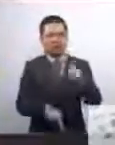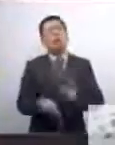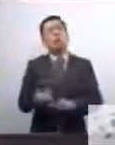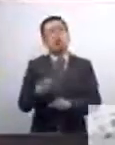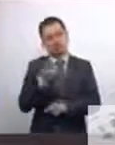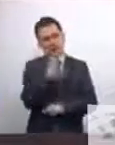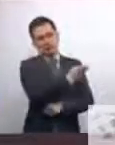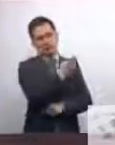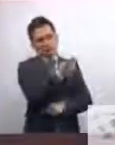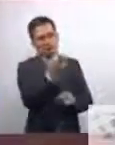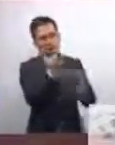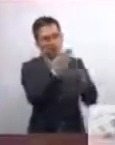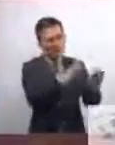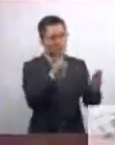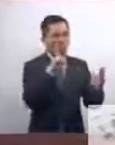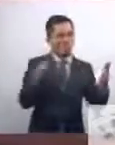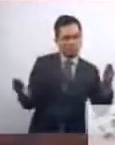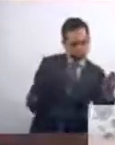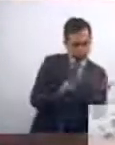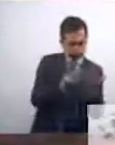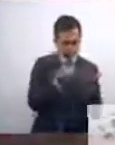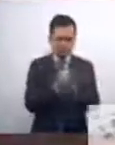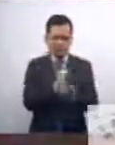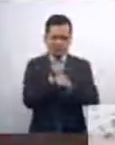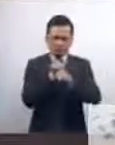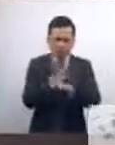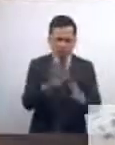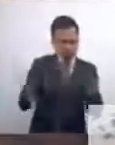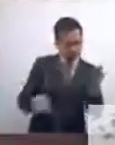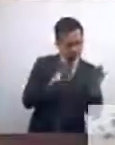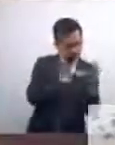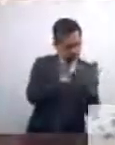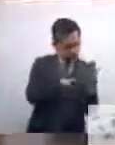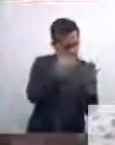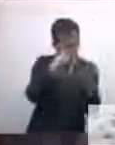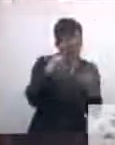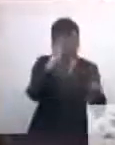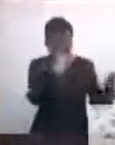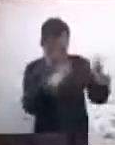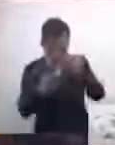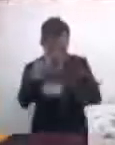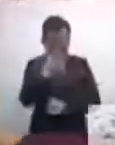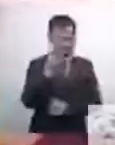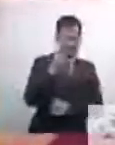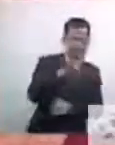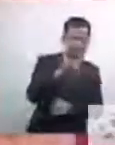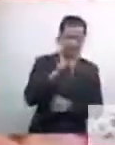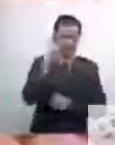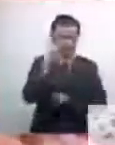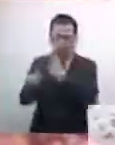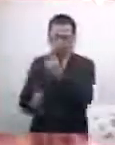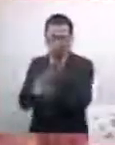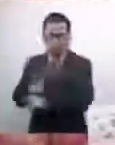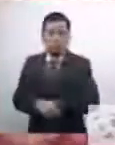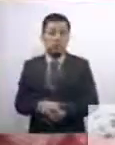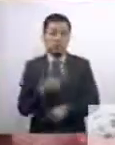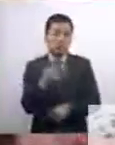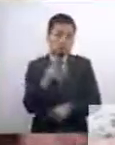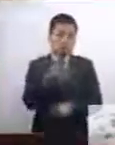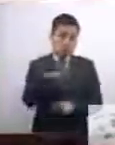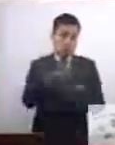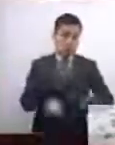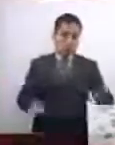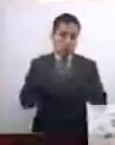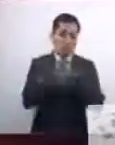decidir libremente si esta información es incorporada a su análisis de riesgo. Lo importante es la disponibilidad